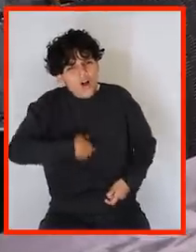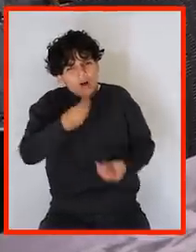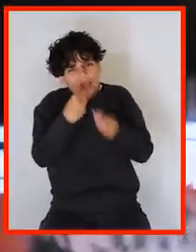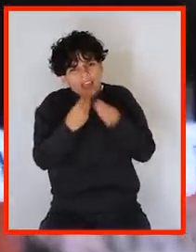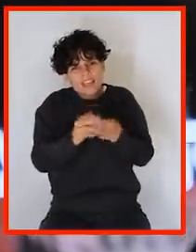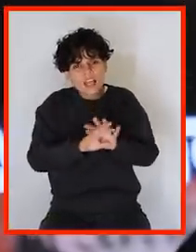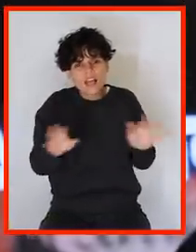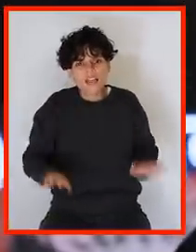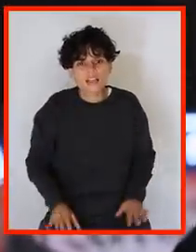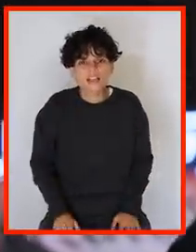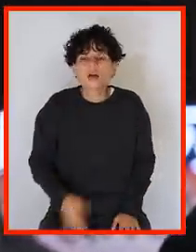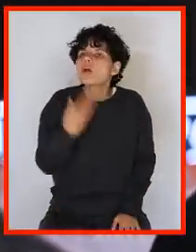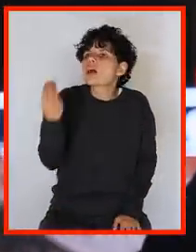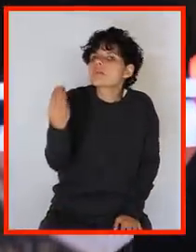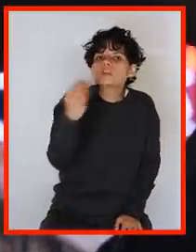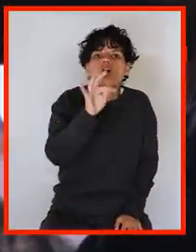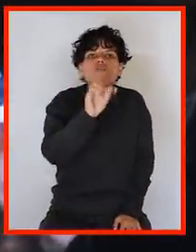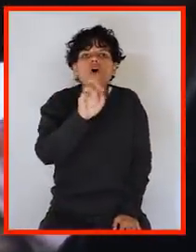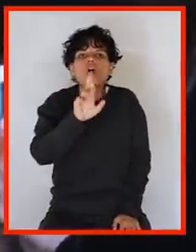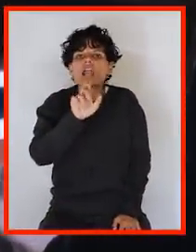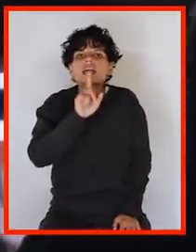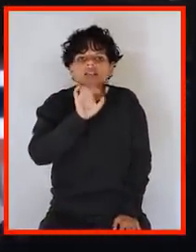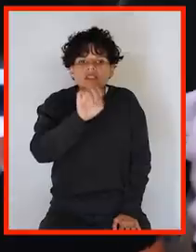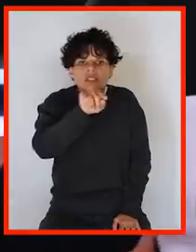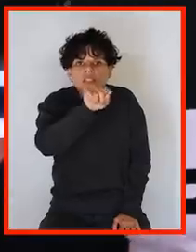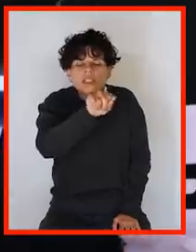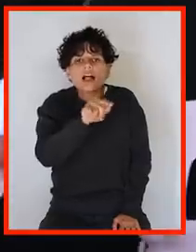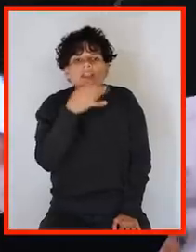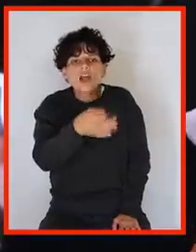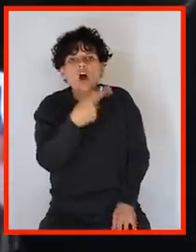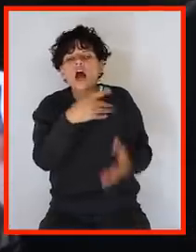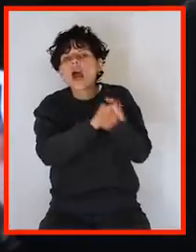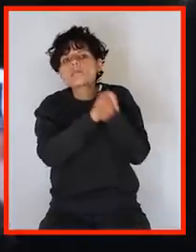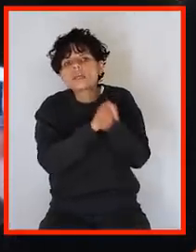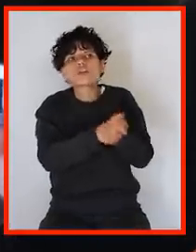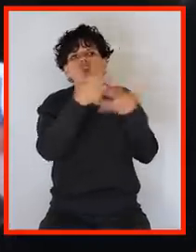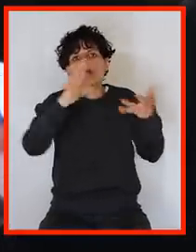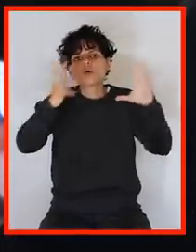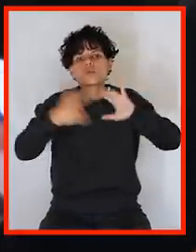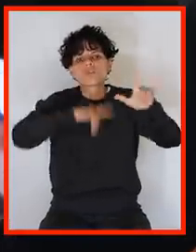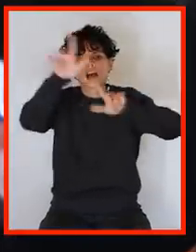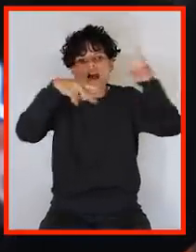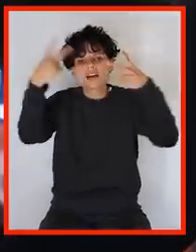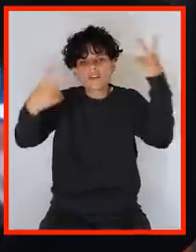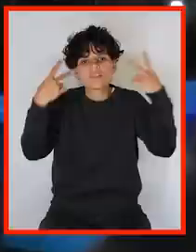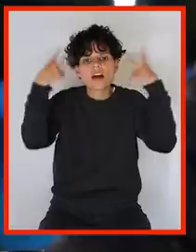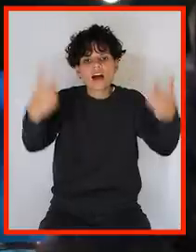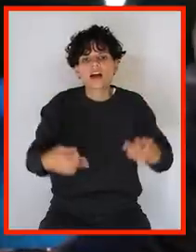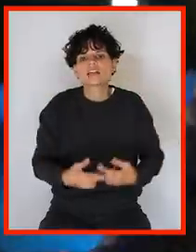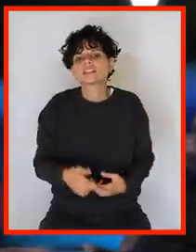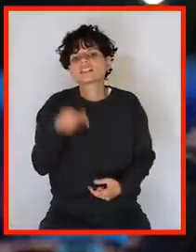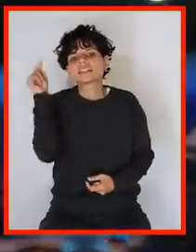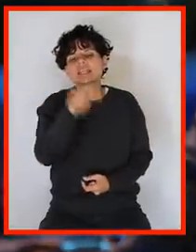comer, Oye, pero si Forest, no, pero pues, nos mintió Forest, weón. Dijo que era tu mejor amigo, que habían viajado juntos, weón. Mira,